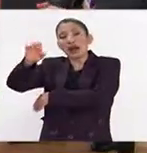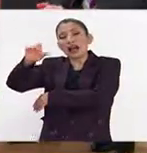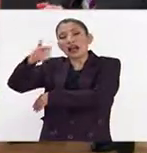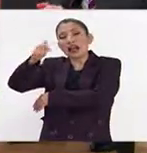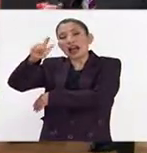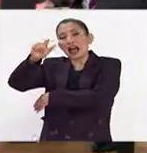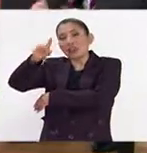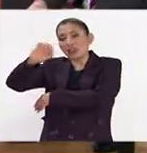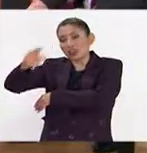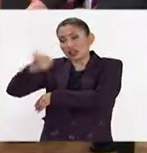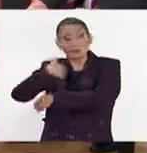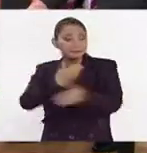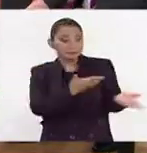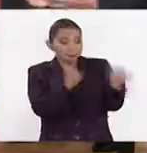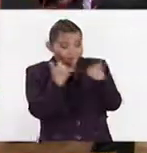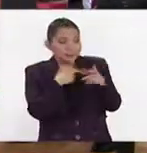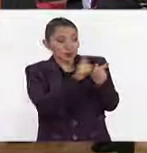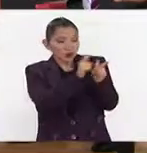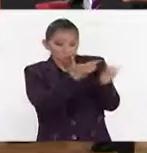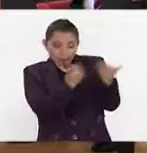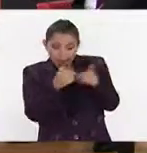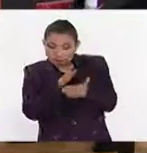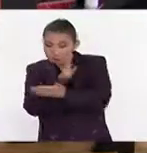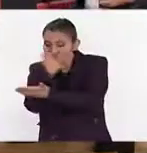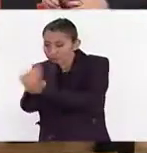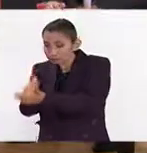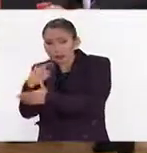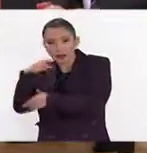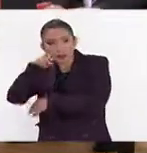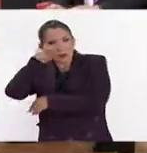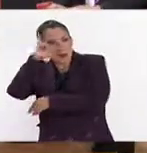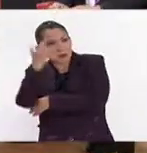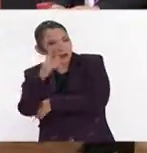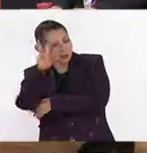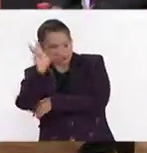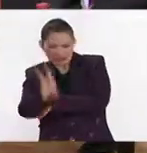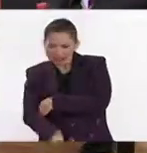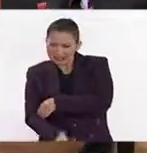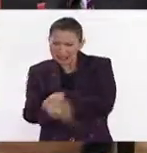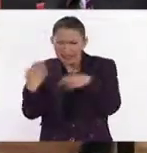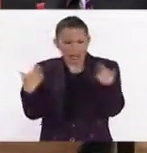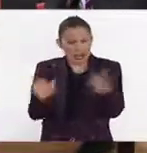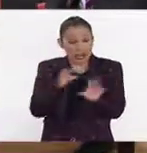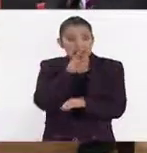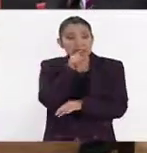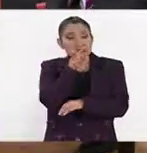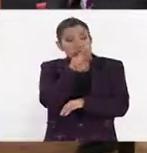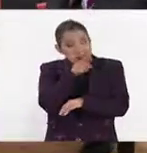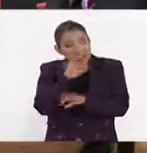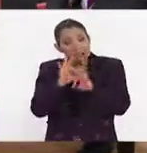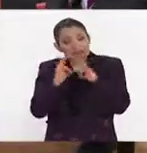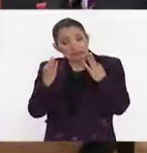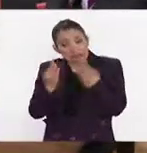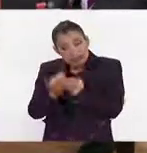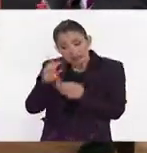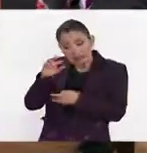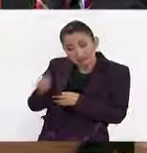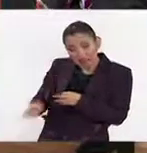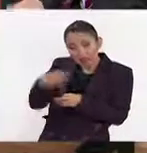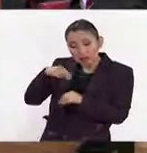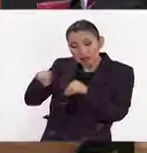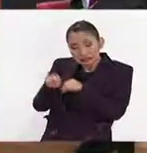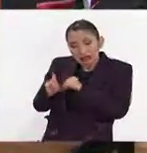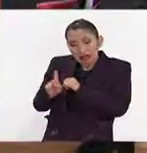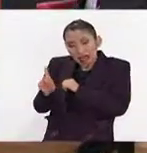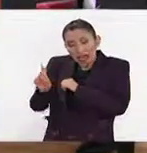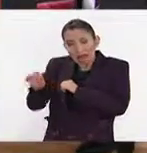recibiendo a esta etnia, pero vemos las imágenes y en verdad son preocupantes la forma de